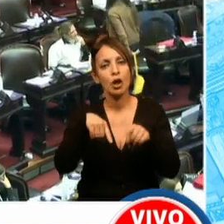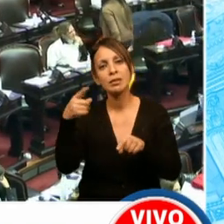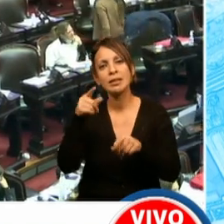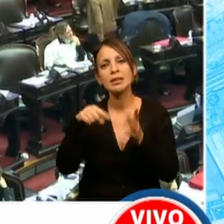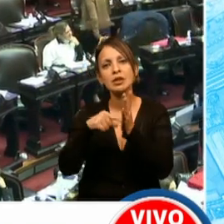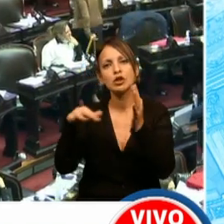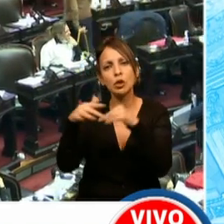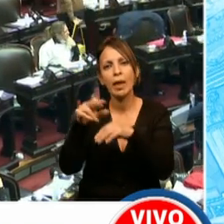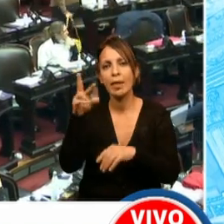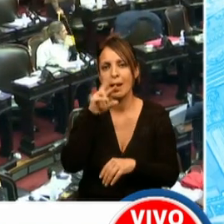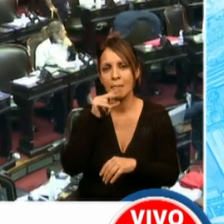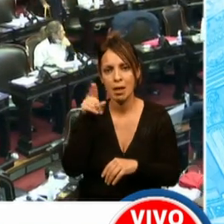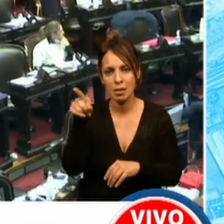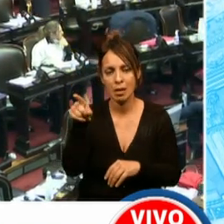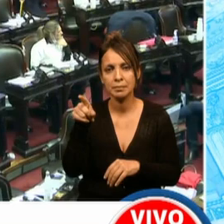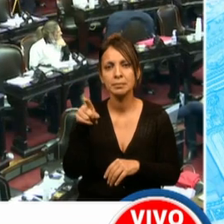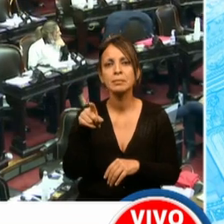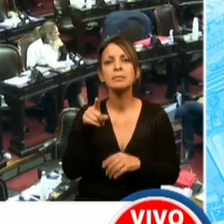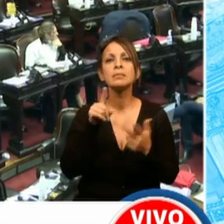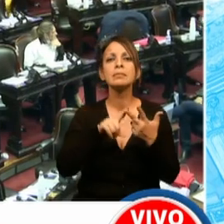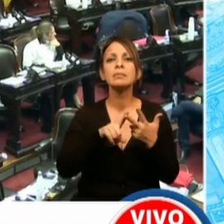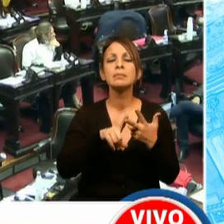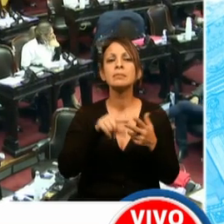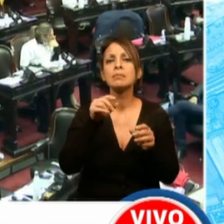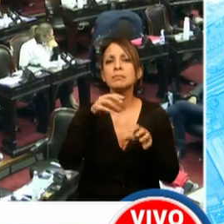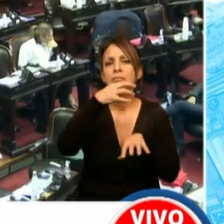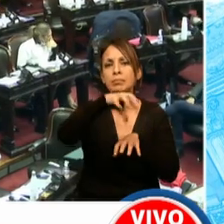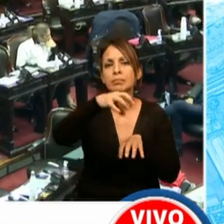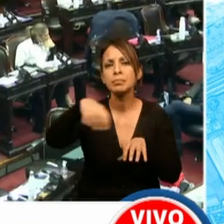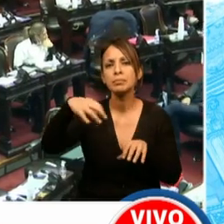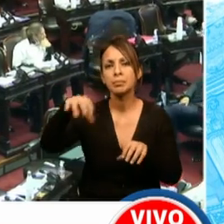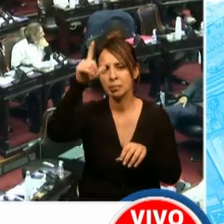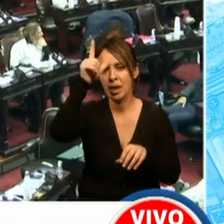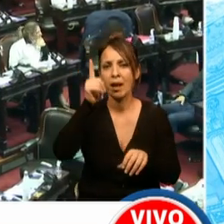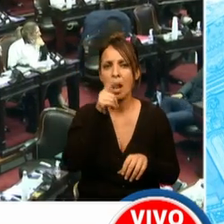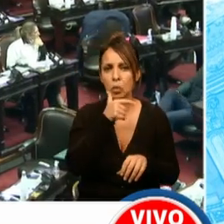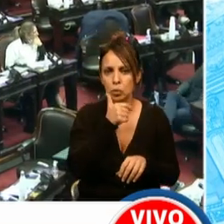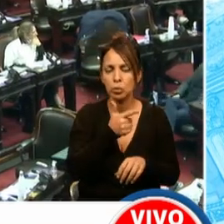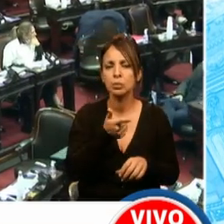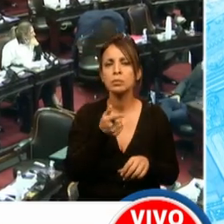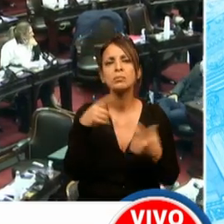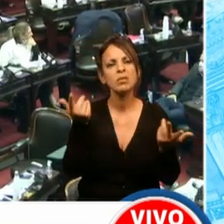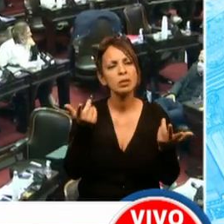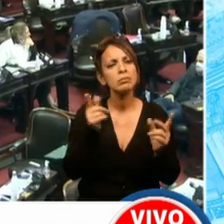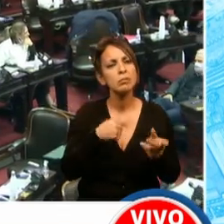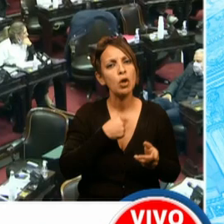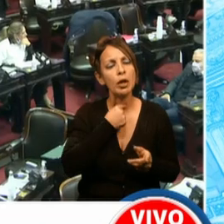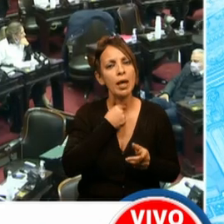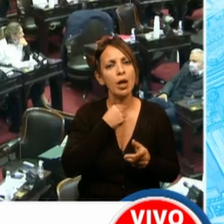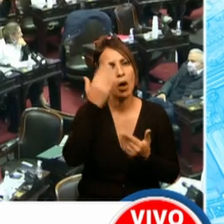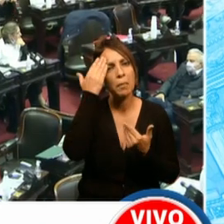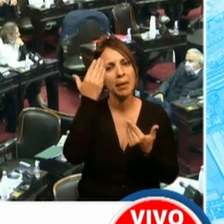plata con asesinado también en las dependencias policiales de lanús entonces yo quiero además de